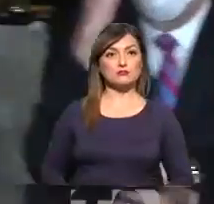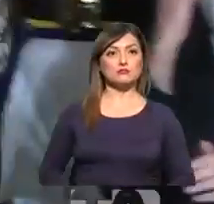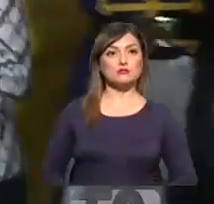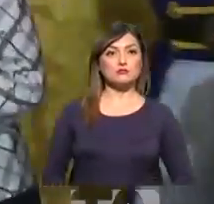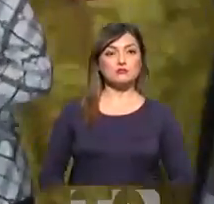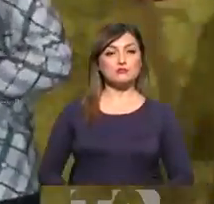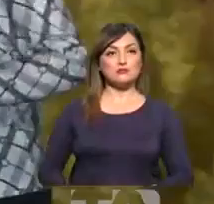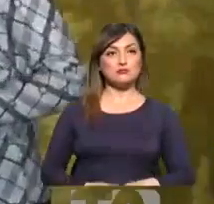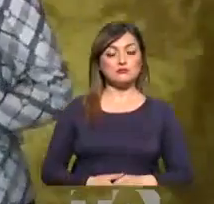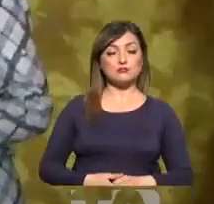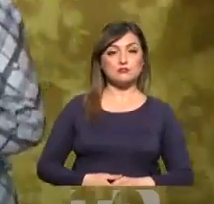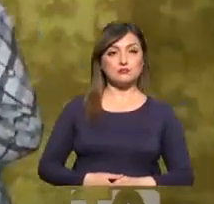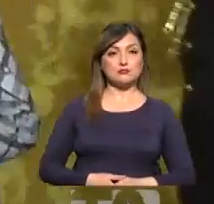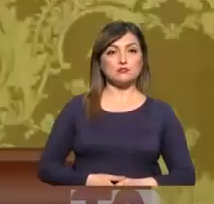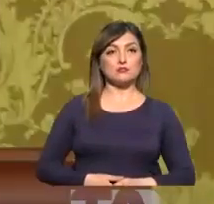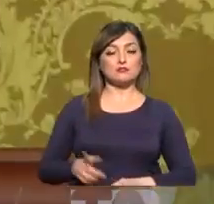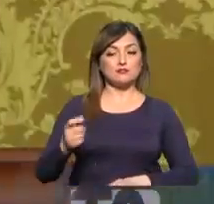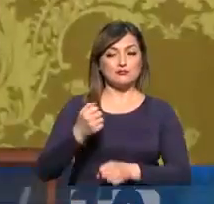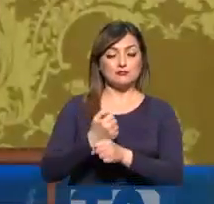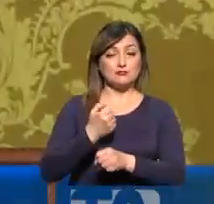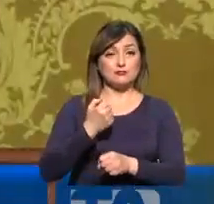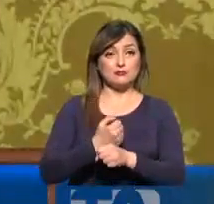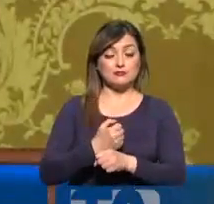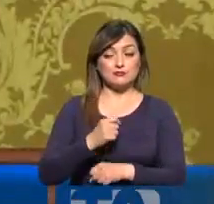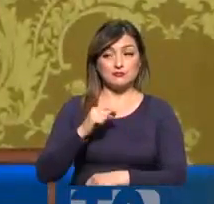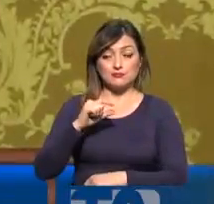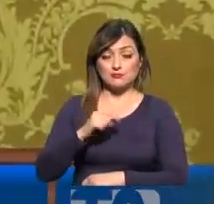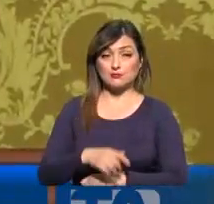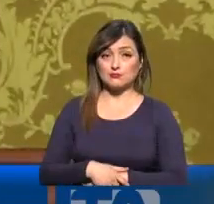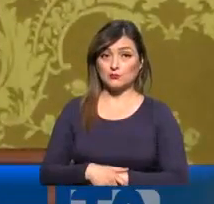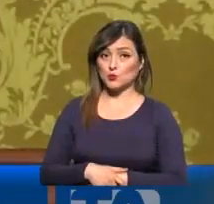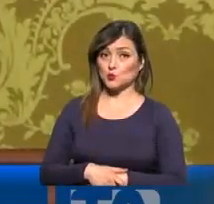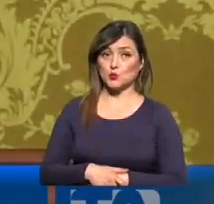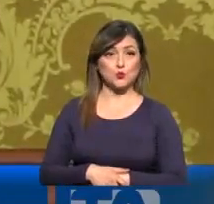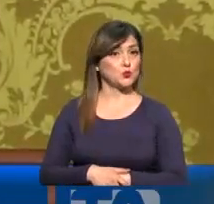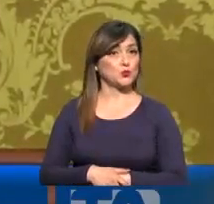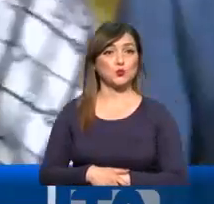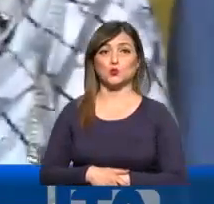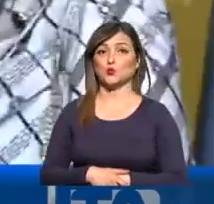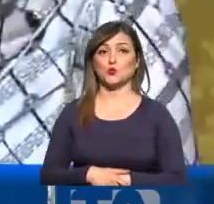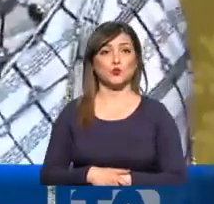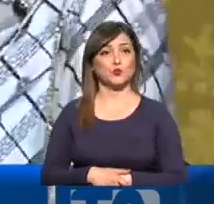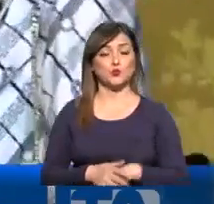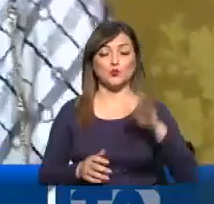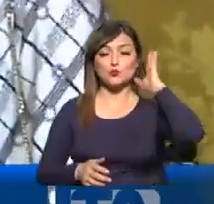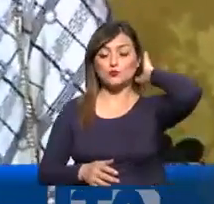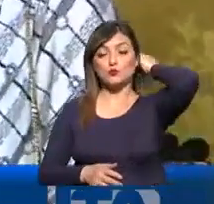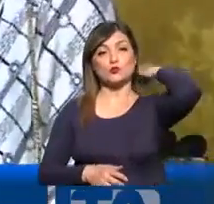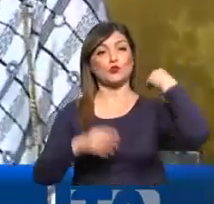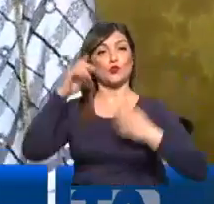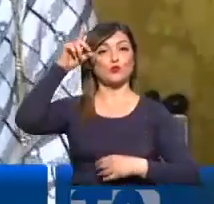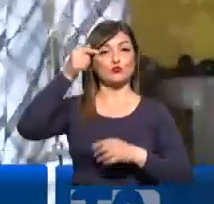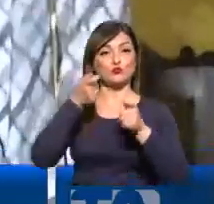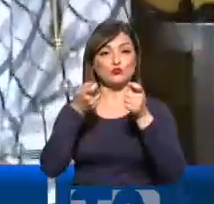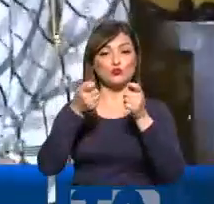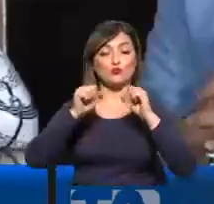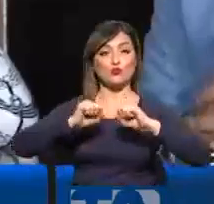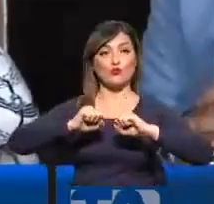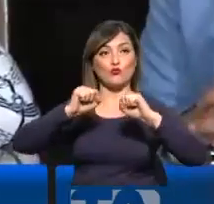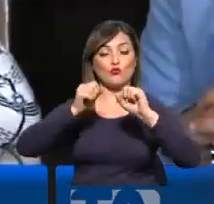El trabajo no será poco. Garantizar la gobernabilidad es uno de los objetivos, pero en el camino hay mucha